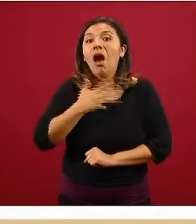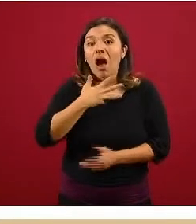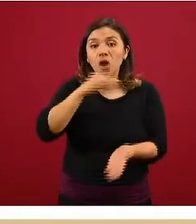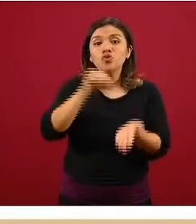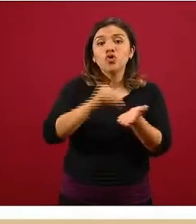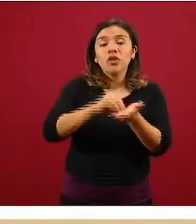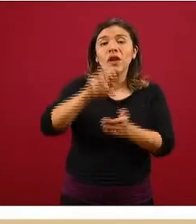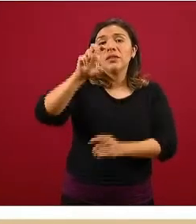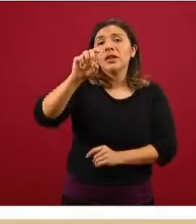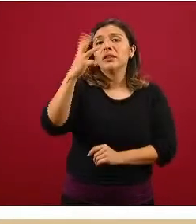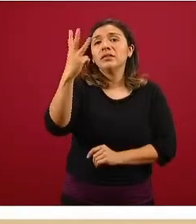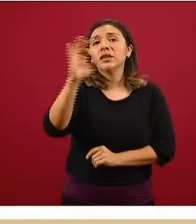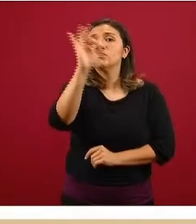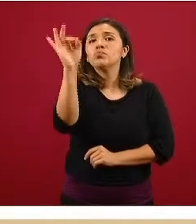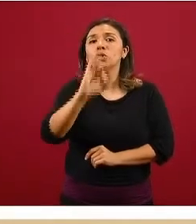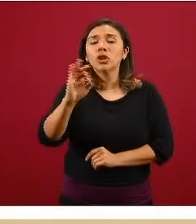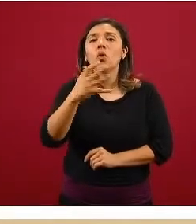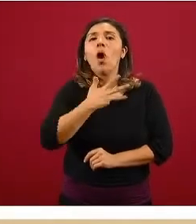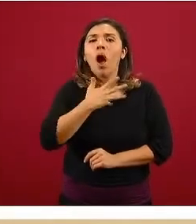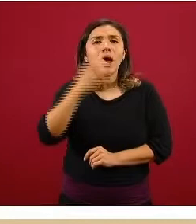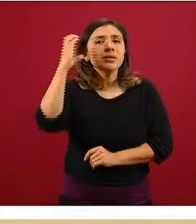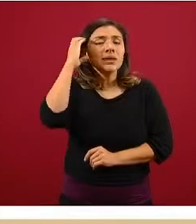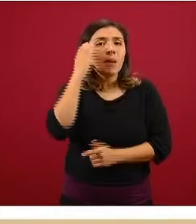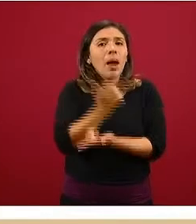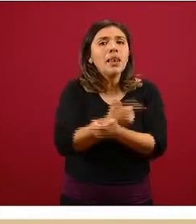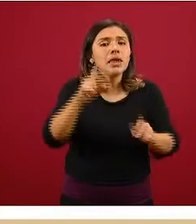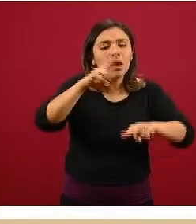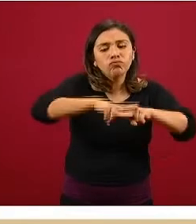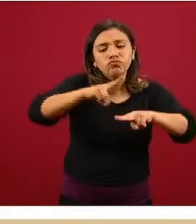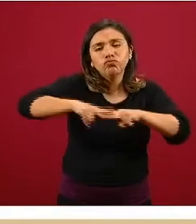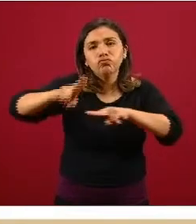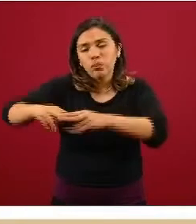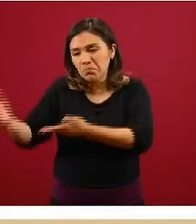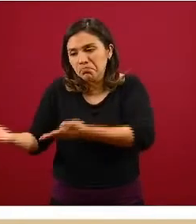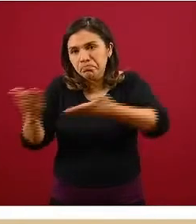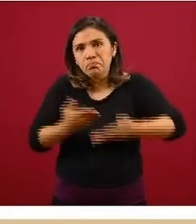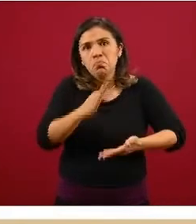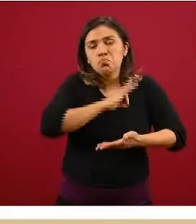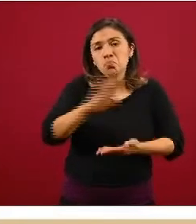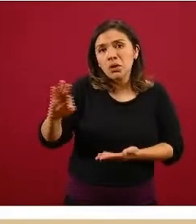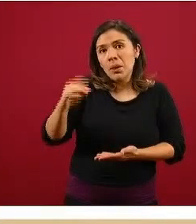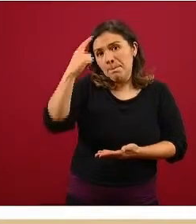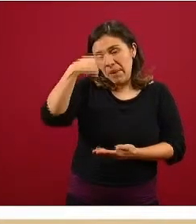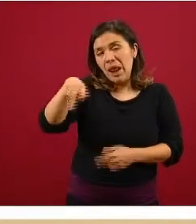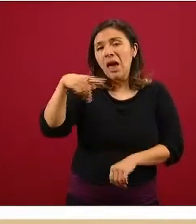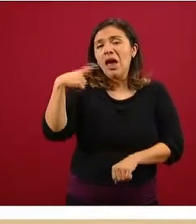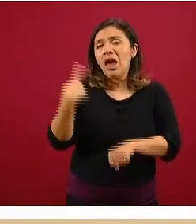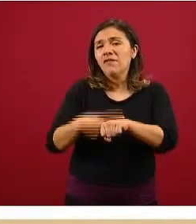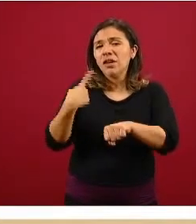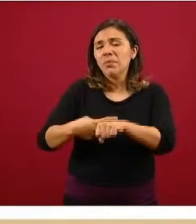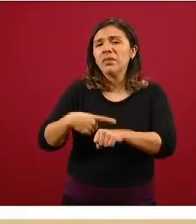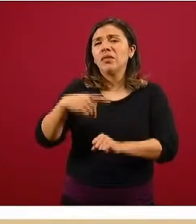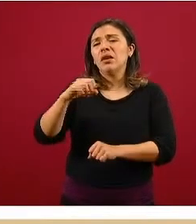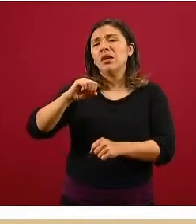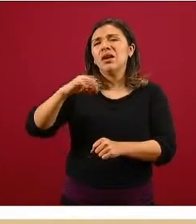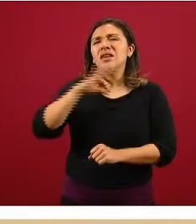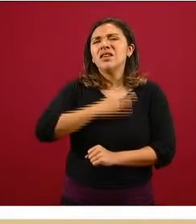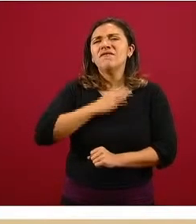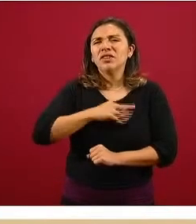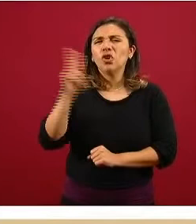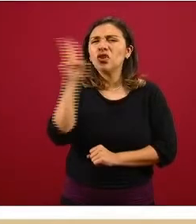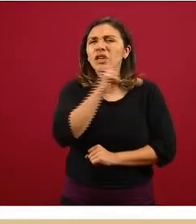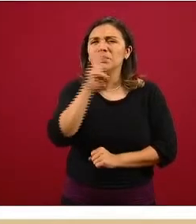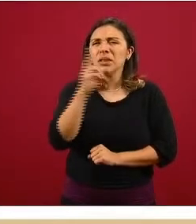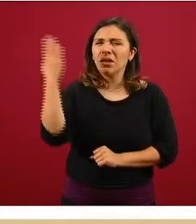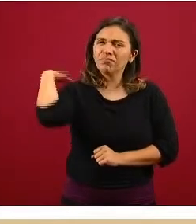un 33% de disponibilidad de camas generales para infección respiratoria aguda grave. En